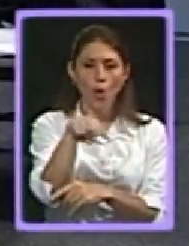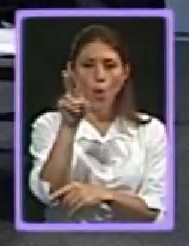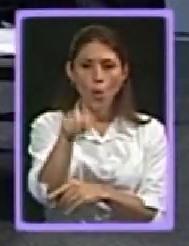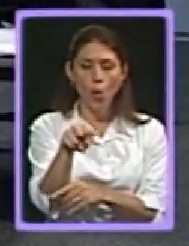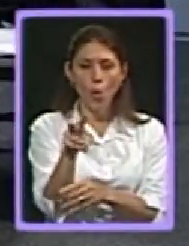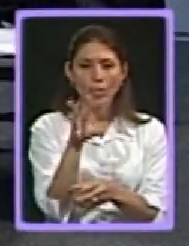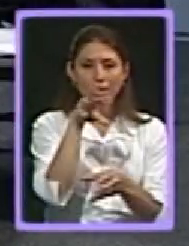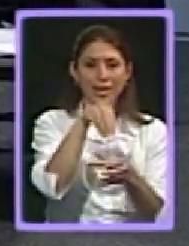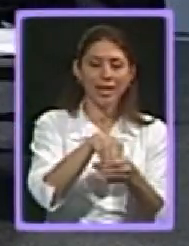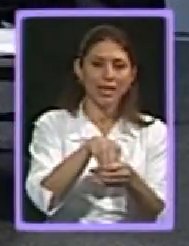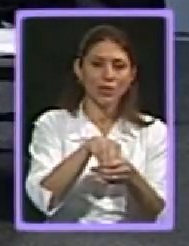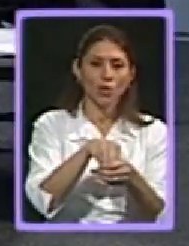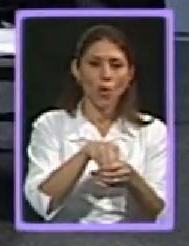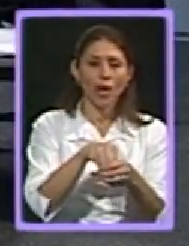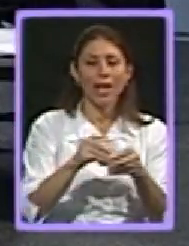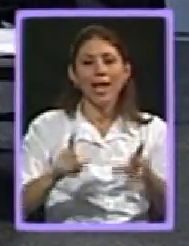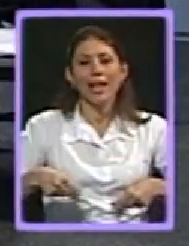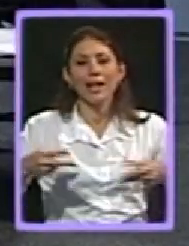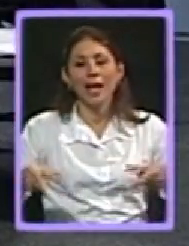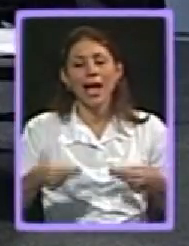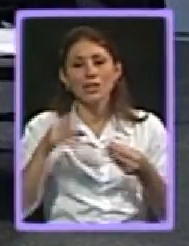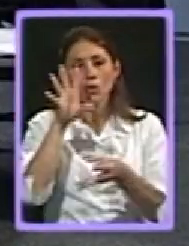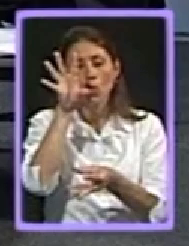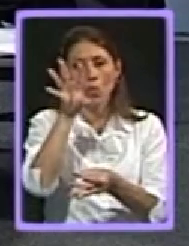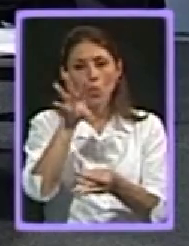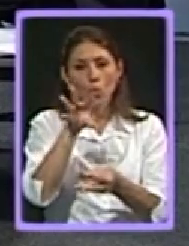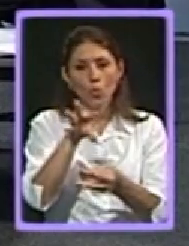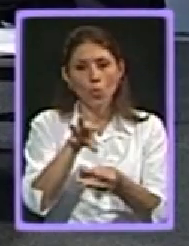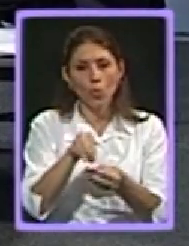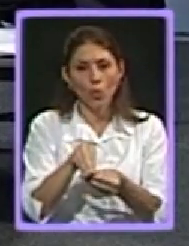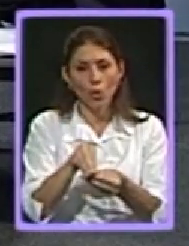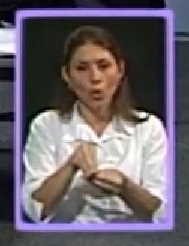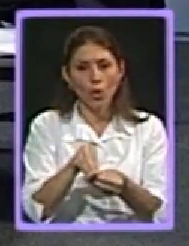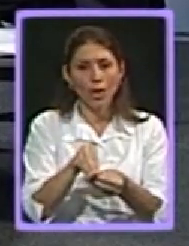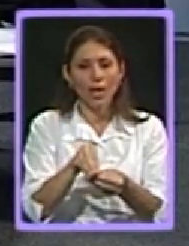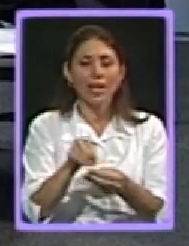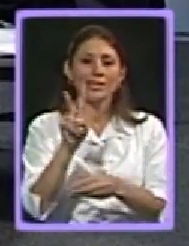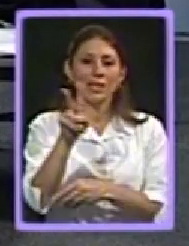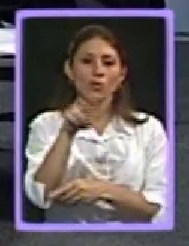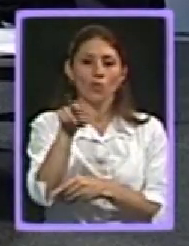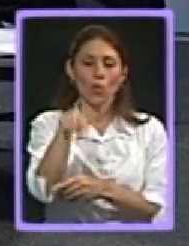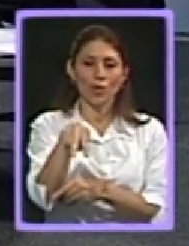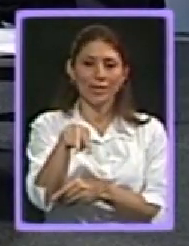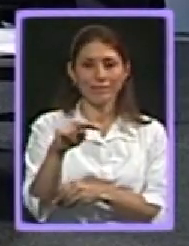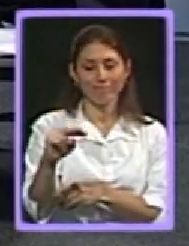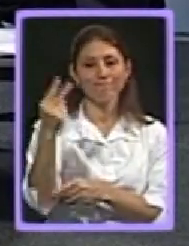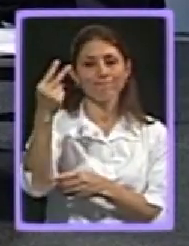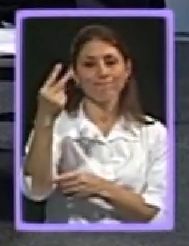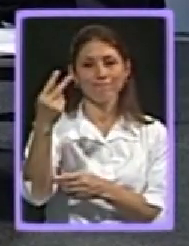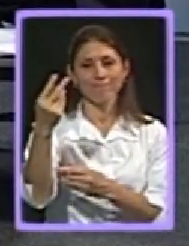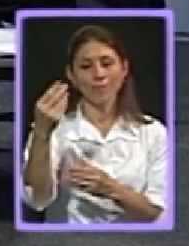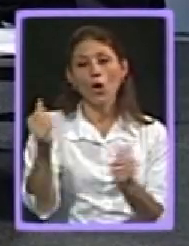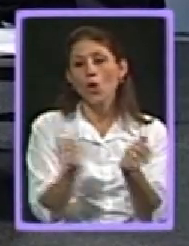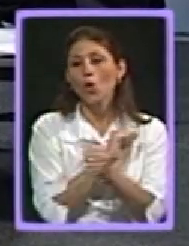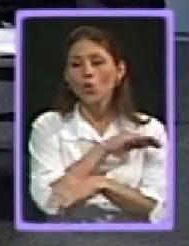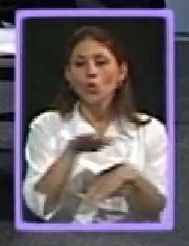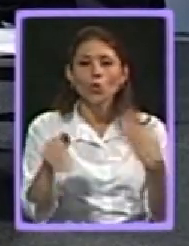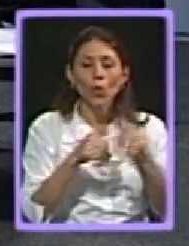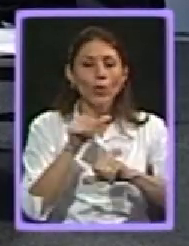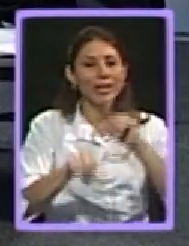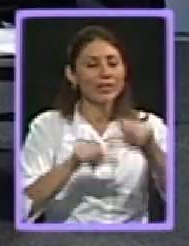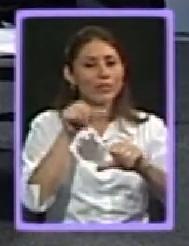el gasto total, con todo y ese esfuerzo significativo, es de 2 colones. O sea que con todo y ese